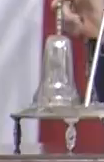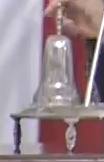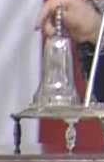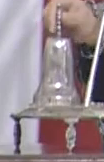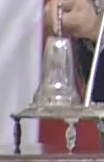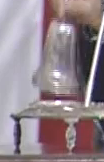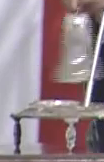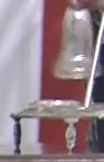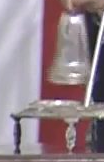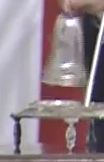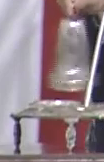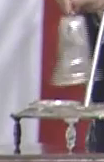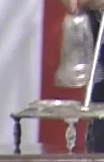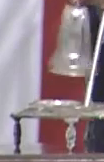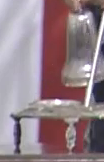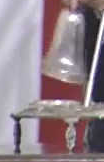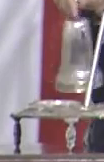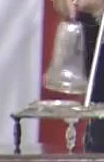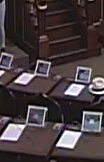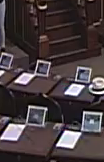abre la sesión.